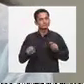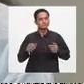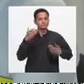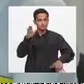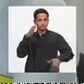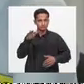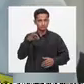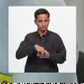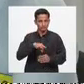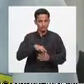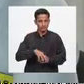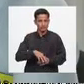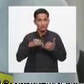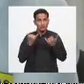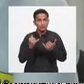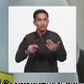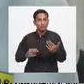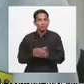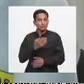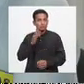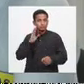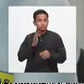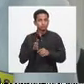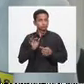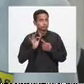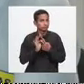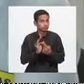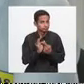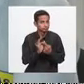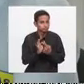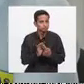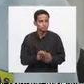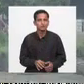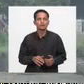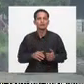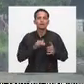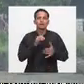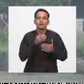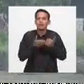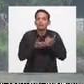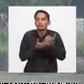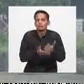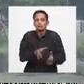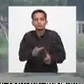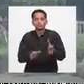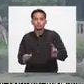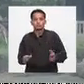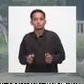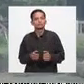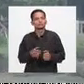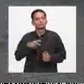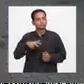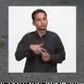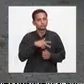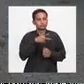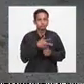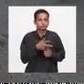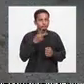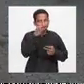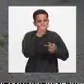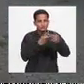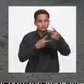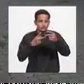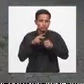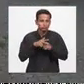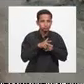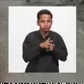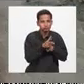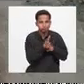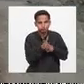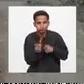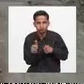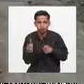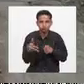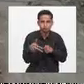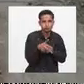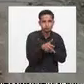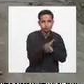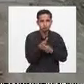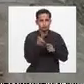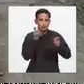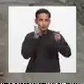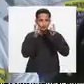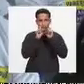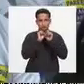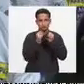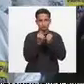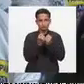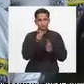electoral la acción principal que propone esta campaña es la realización de recorridos por parte de los funcionarios del Consejo de participación ciudadana y control